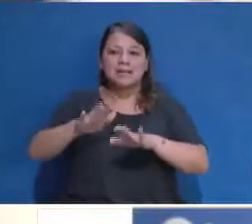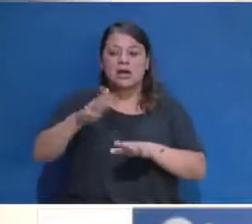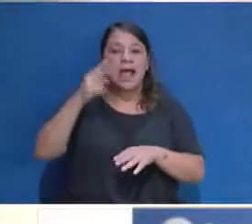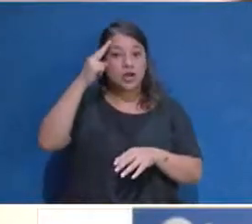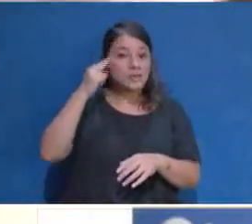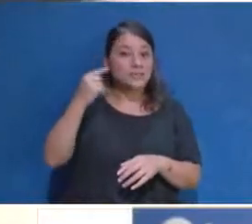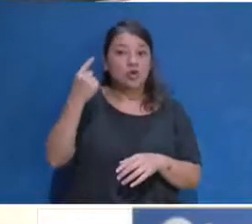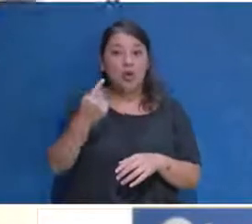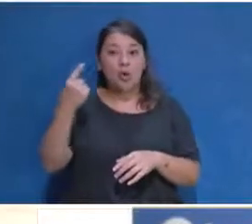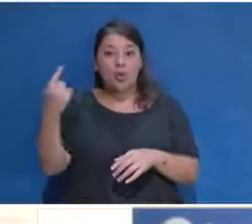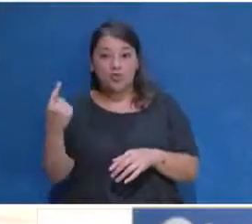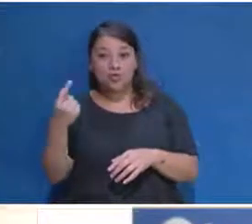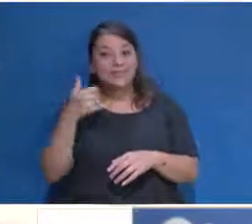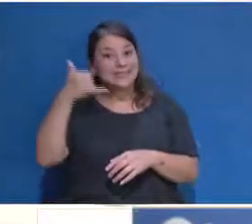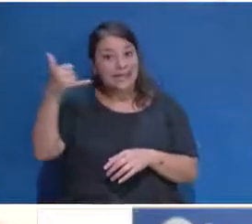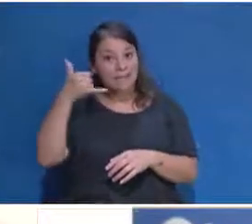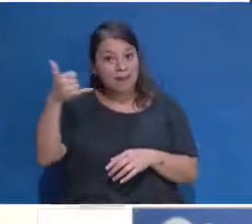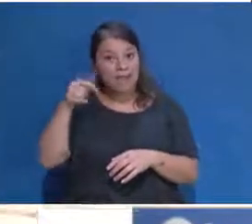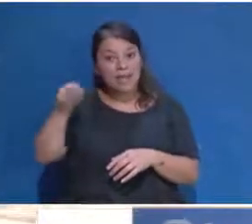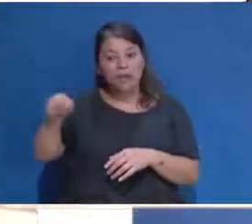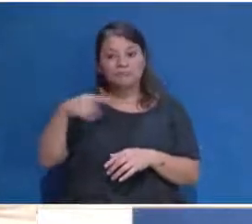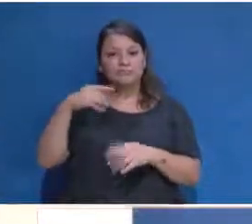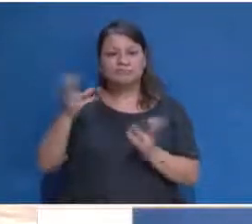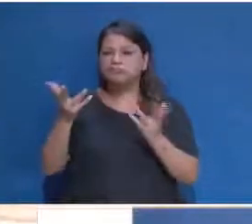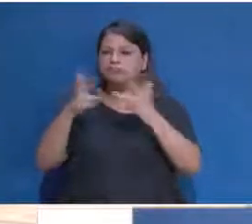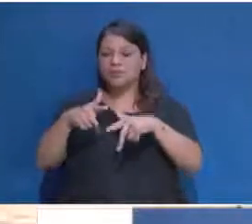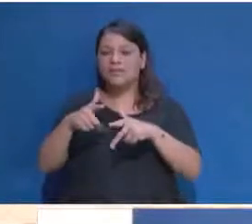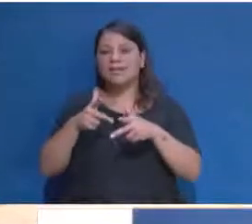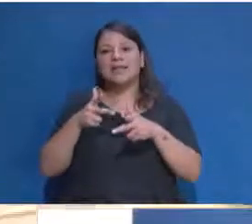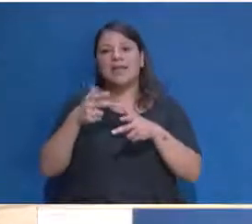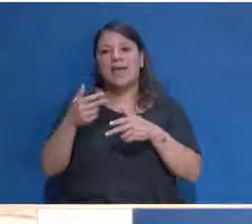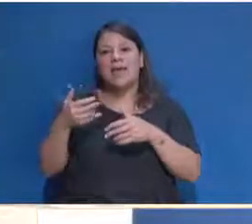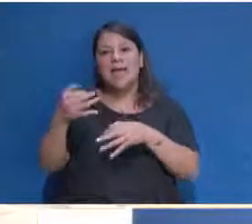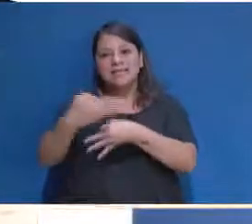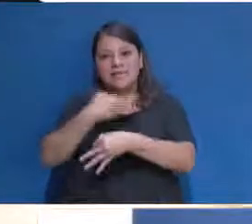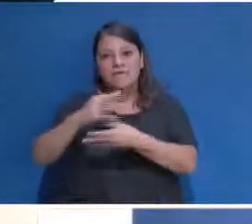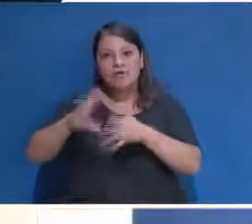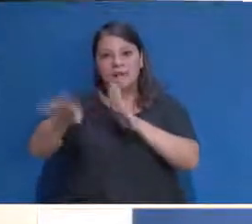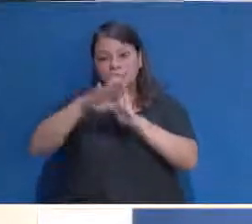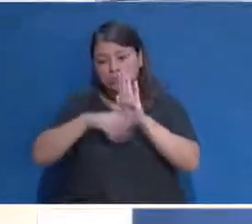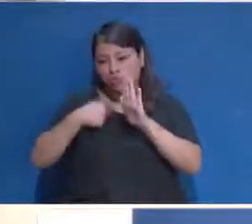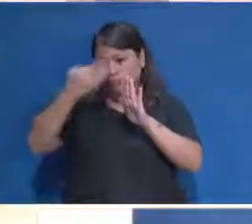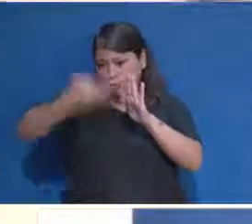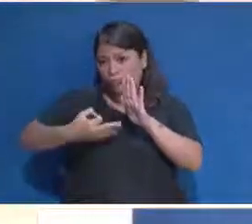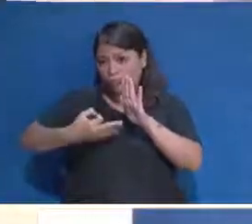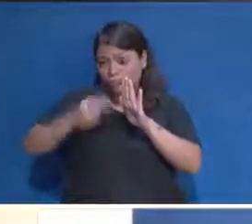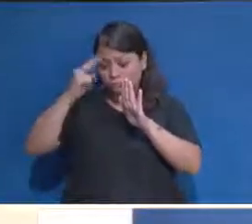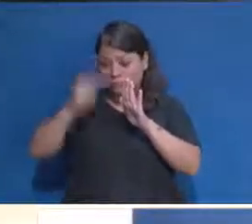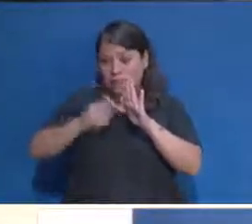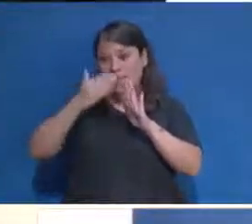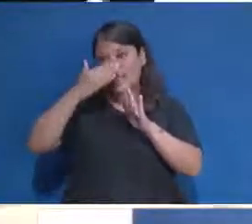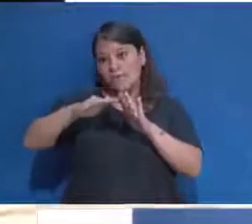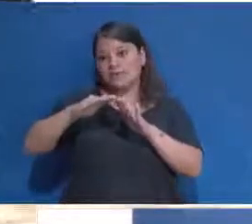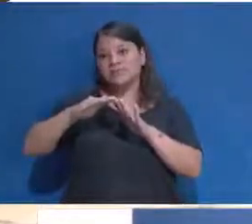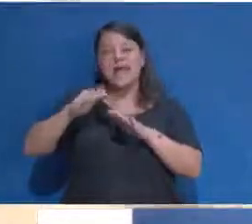911 ellos automáticamente indican cuáles son los procedimientos los cuales cumplir y a continuación